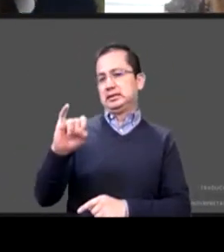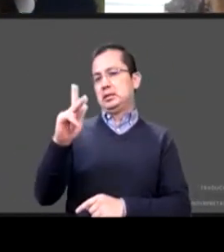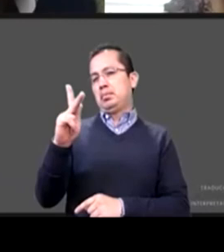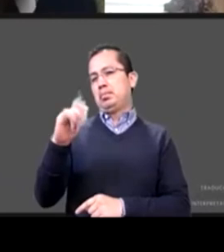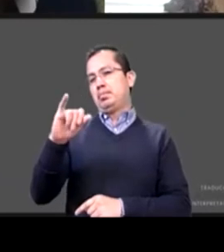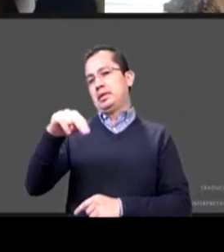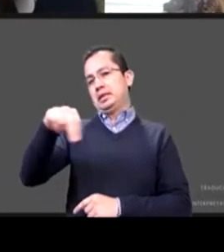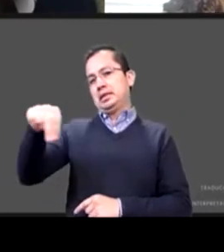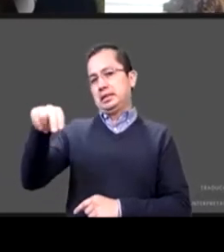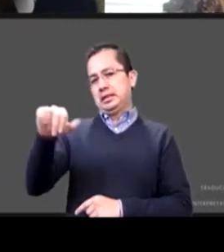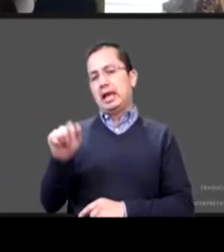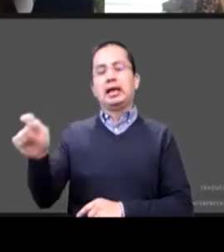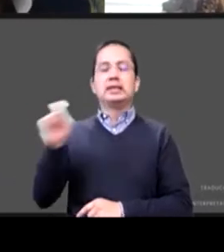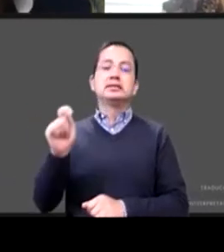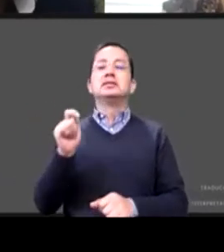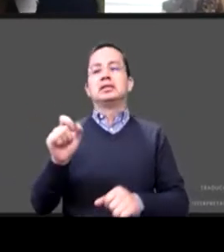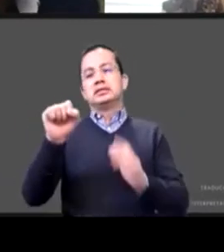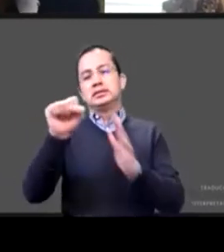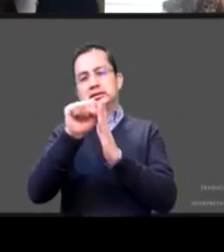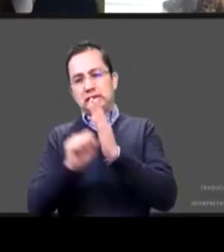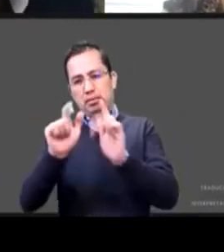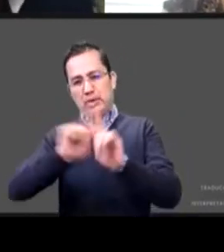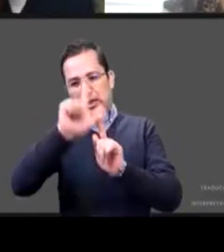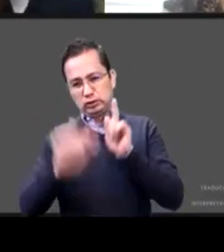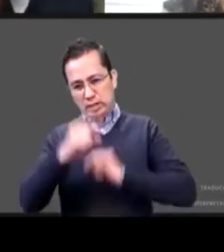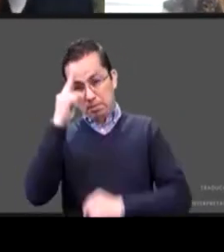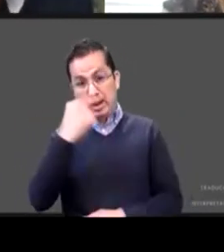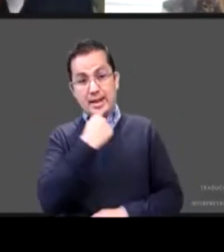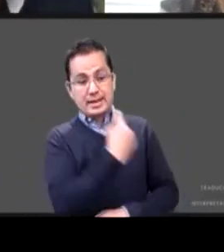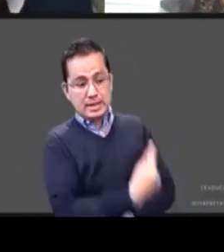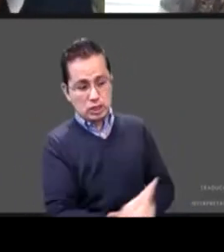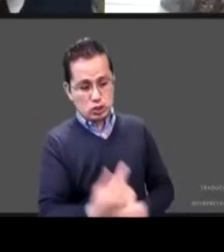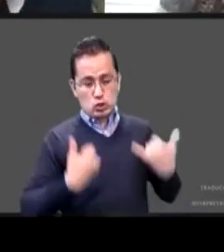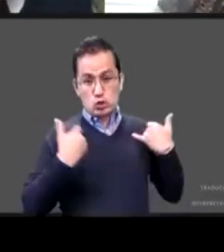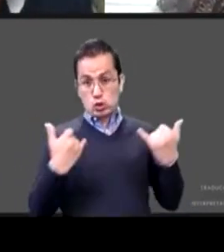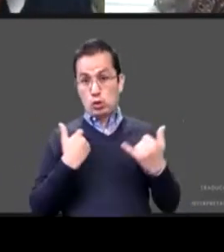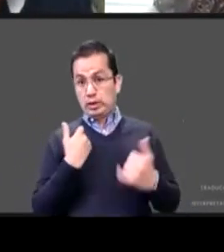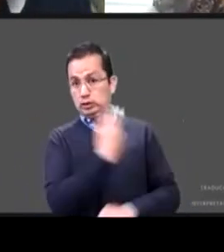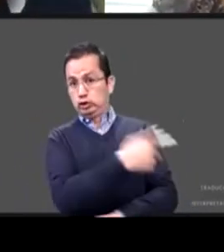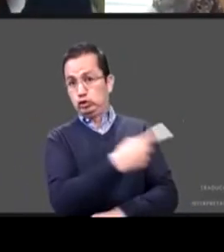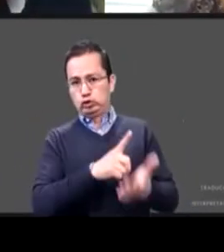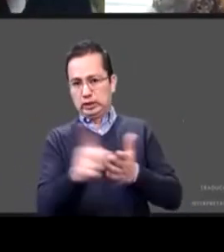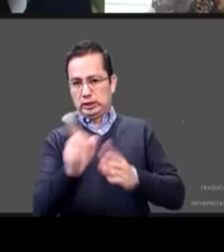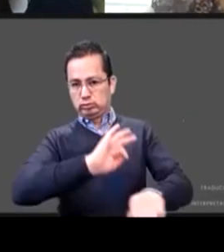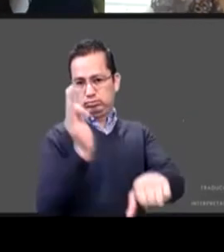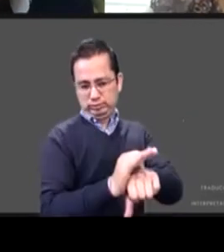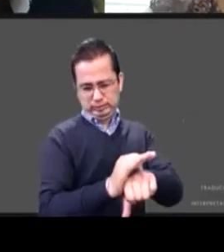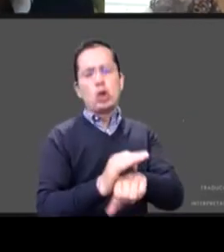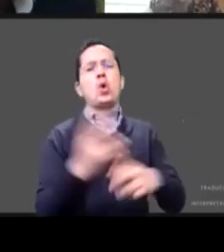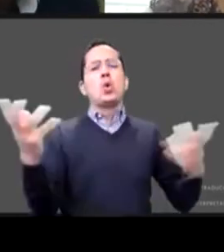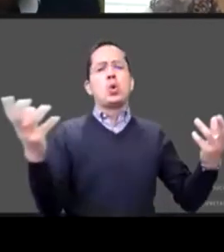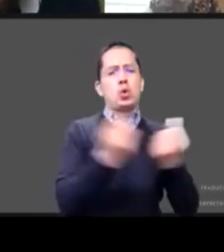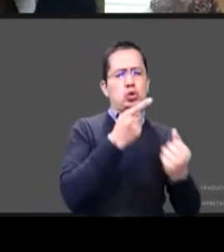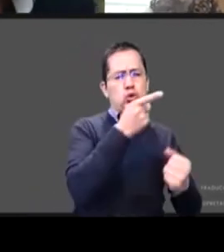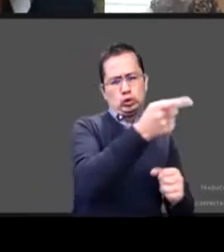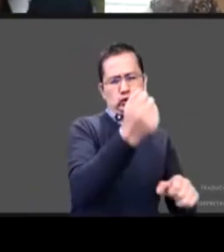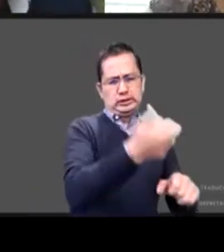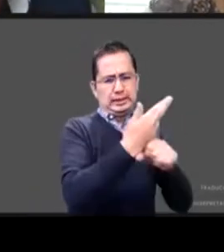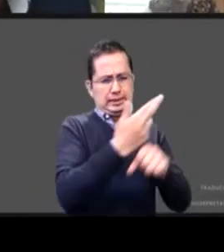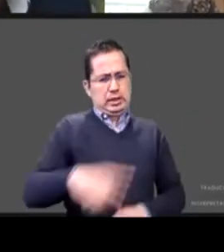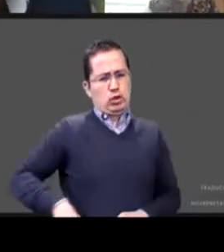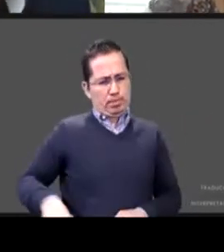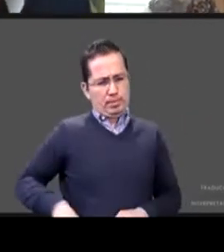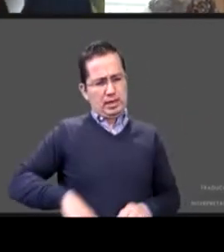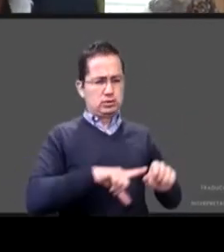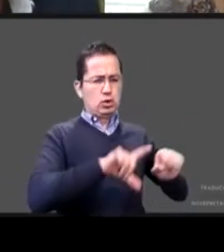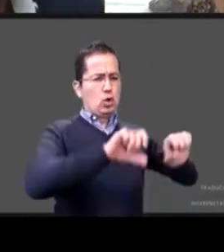de Derechos de Niñas, Niños y Adolescentes, el SIPINA, con la Dirección de Asuntos Religiosos de la Secretaría de Gobernación, al equipo que siempre